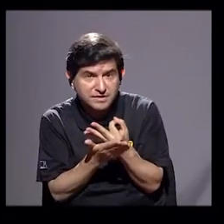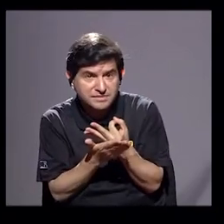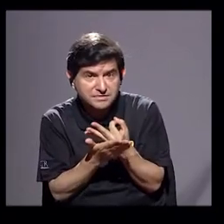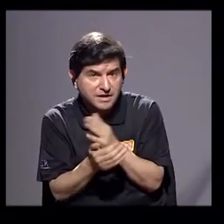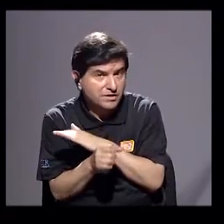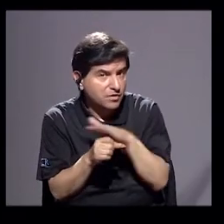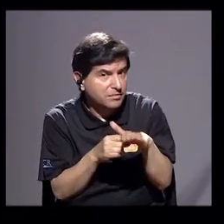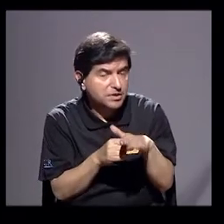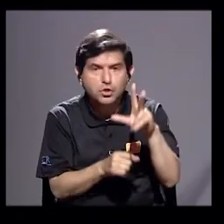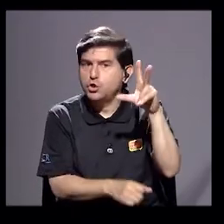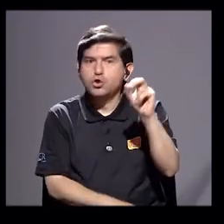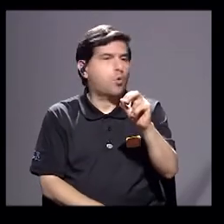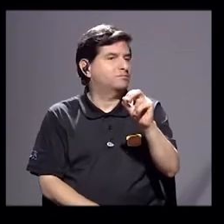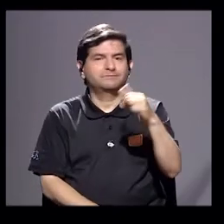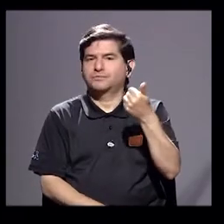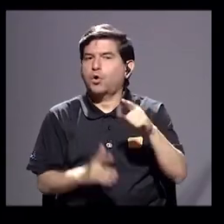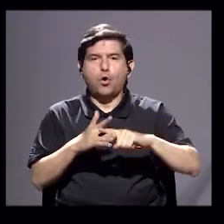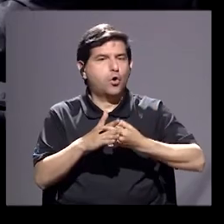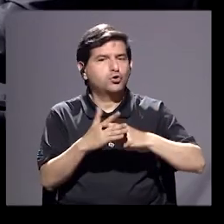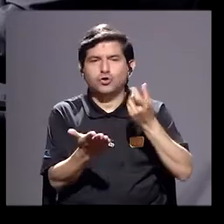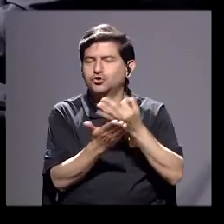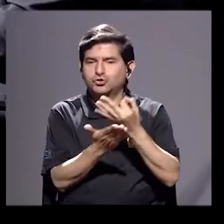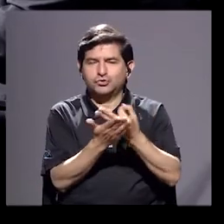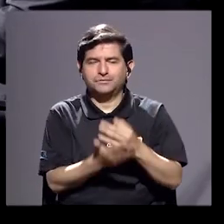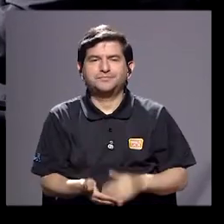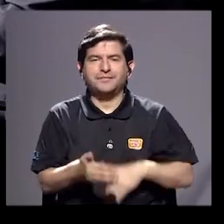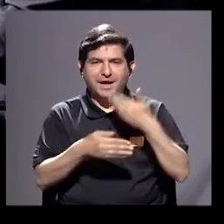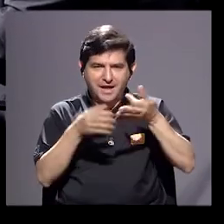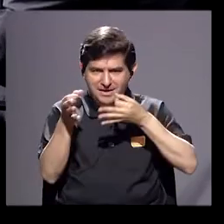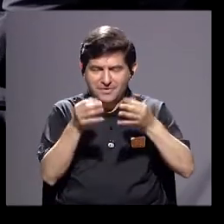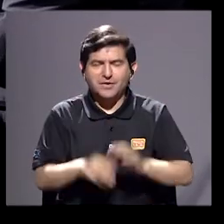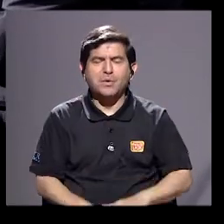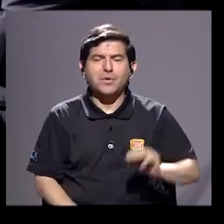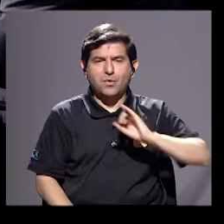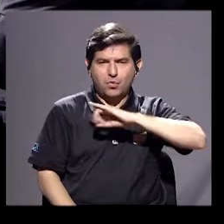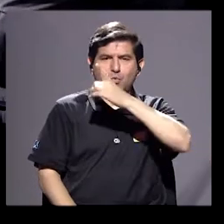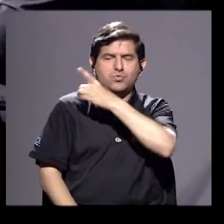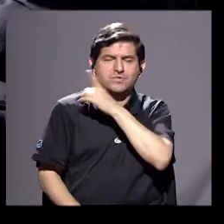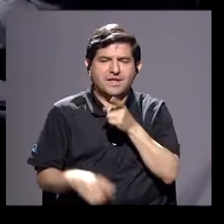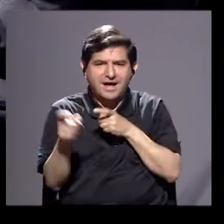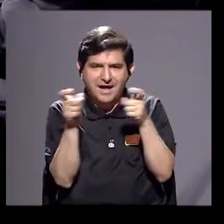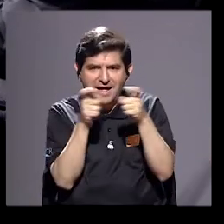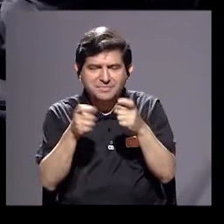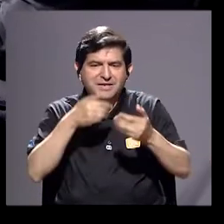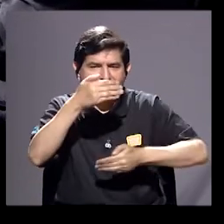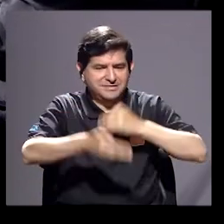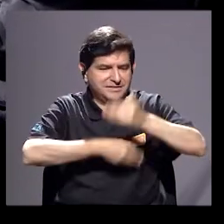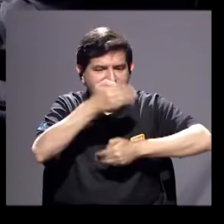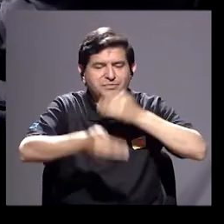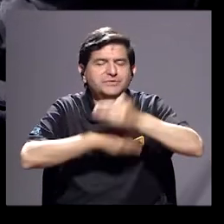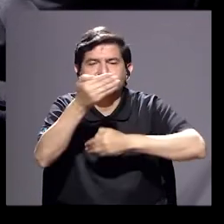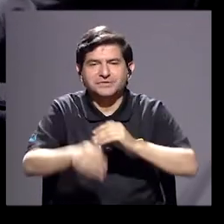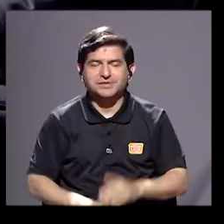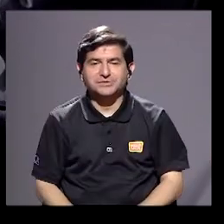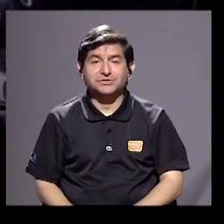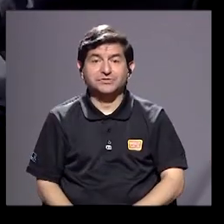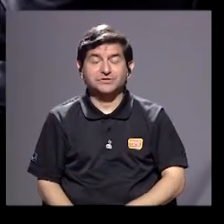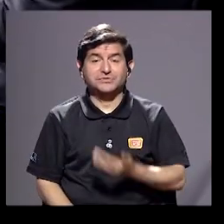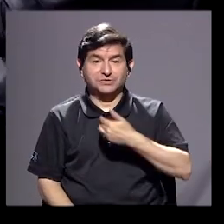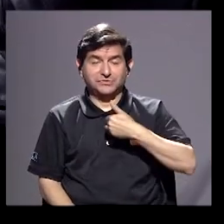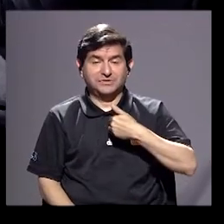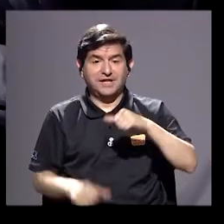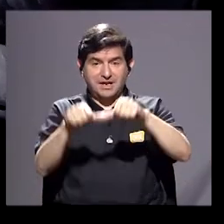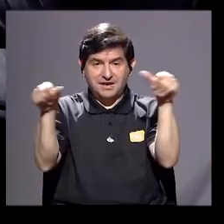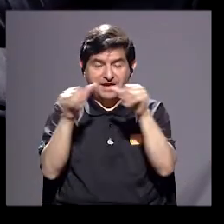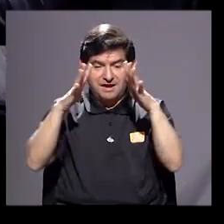no hay otros mecanismos de finanzas ministerio la junta directiva de lo que hace es administrar el proceso y tenemos por ejemplo al sector